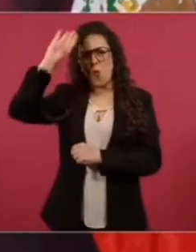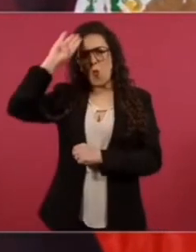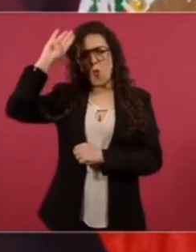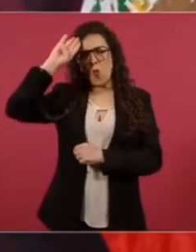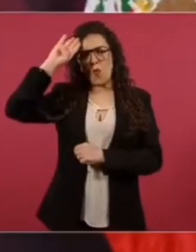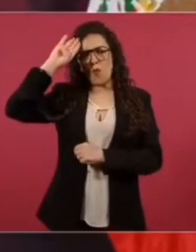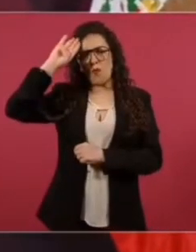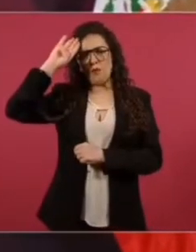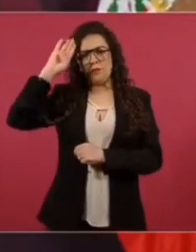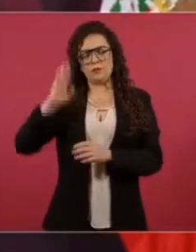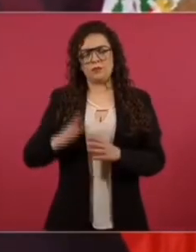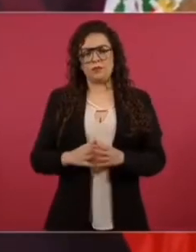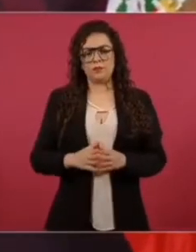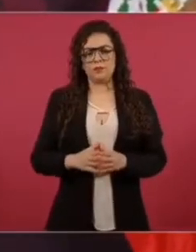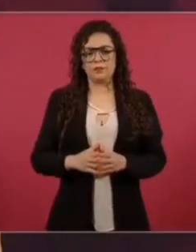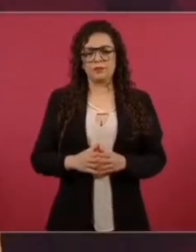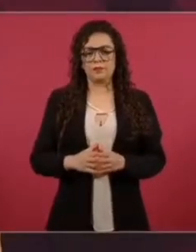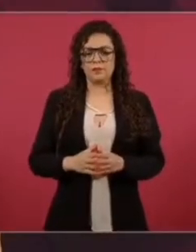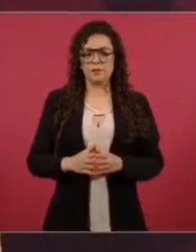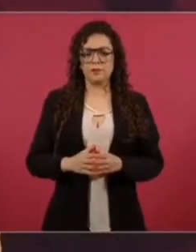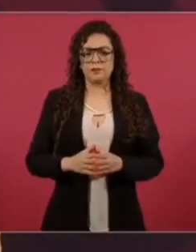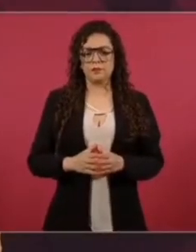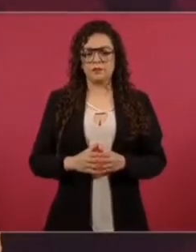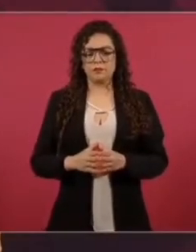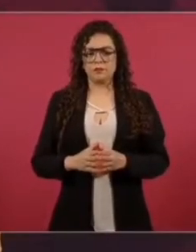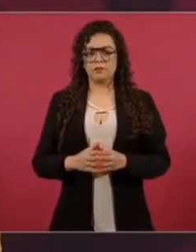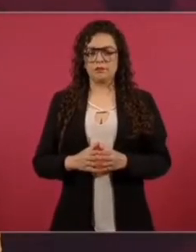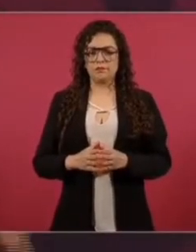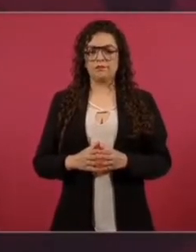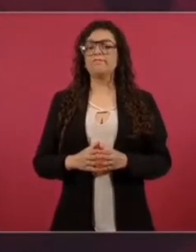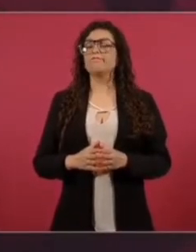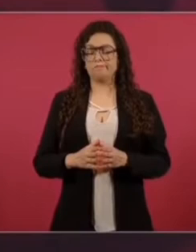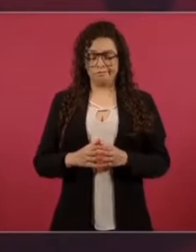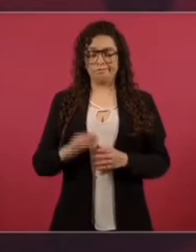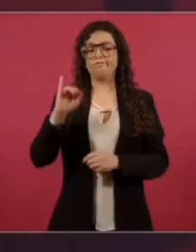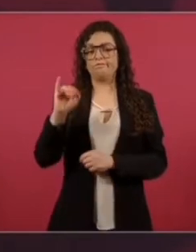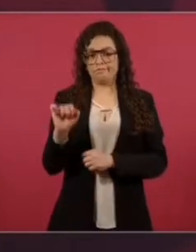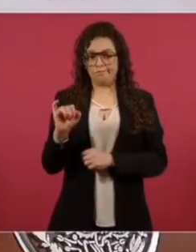llamaría yo a los trabajadores del Poder Judicial que